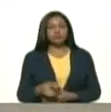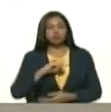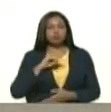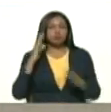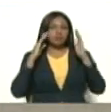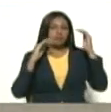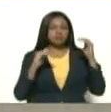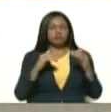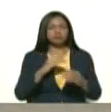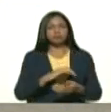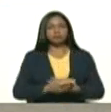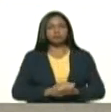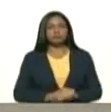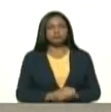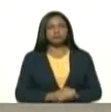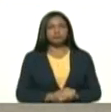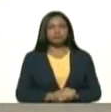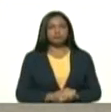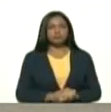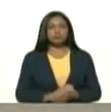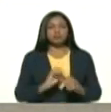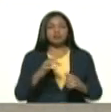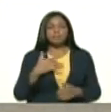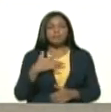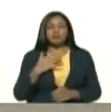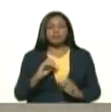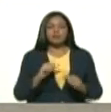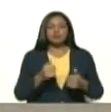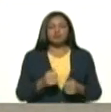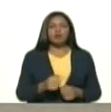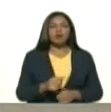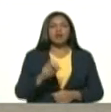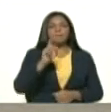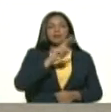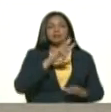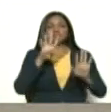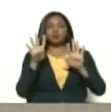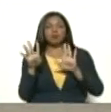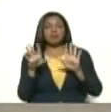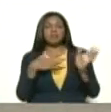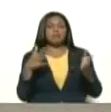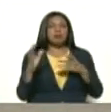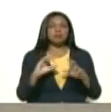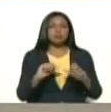atendiendo. Inició los síntomas el 29 de marzo,